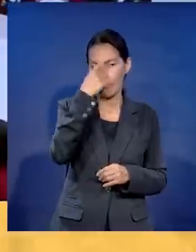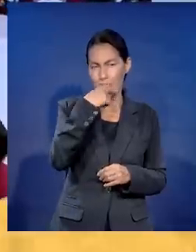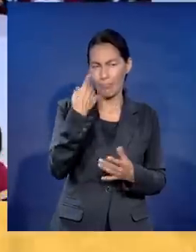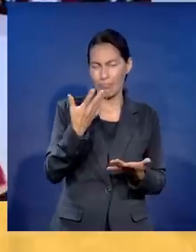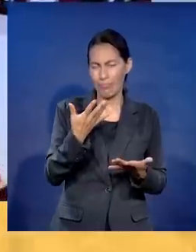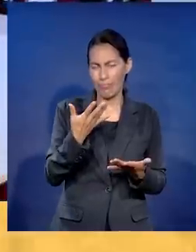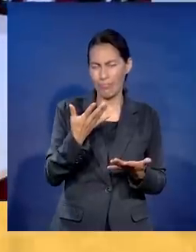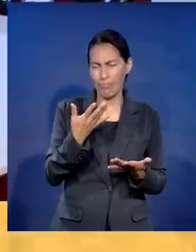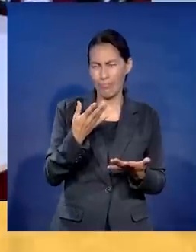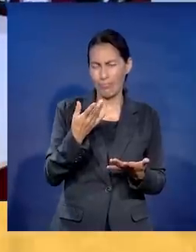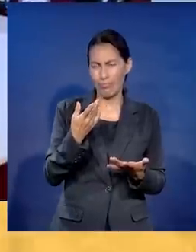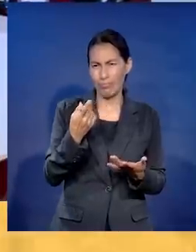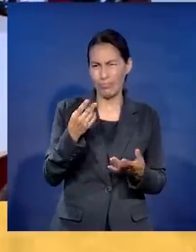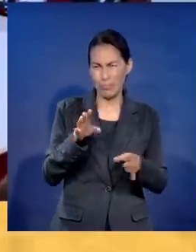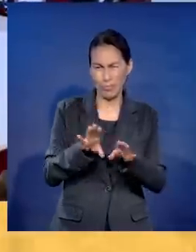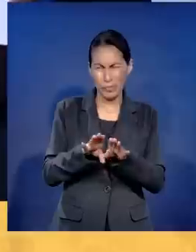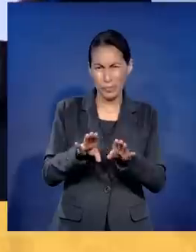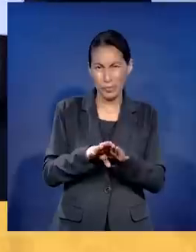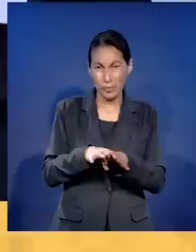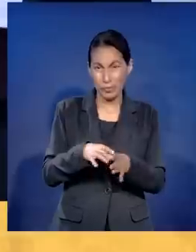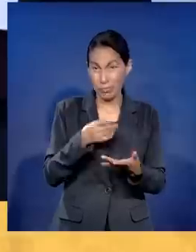cara pastoral